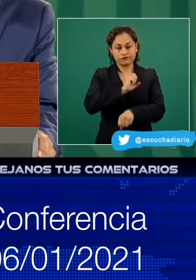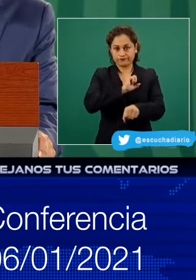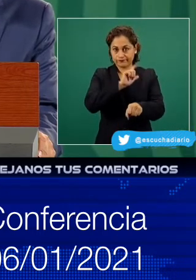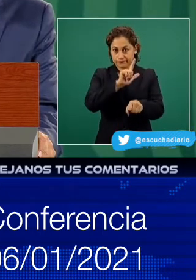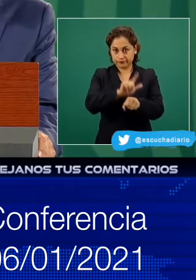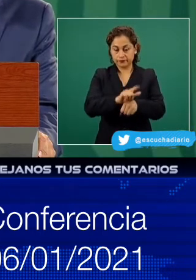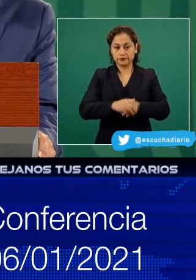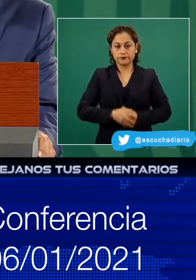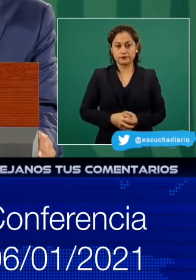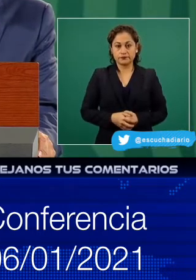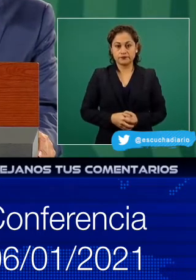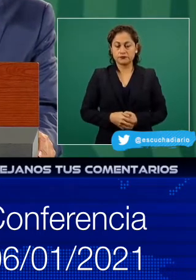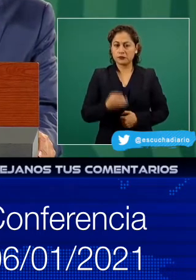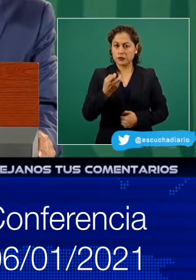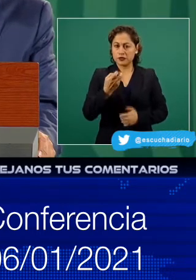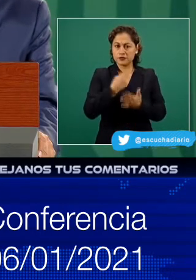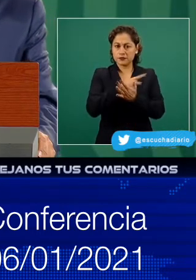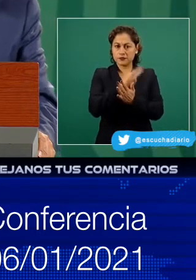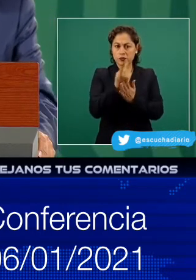echó a andar